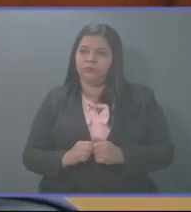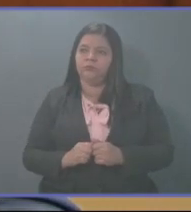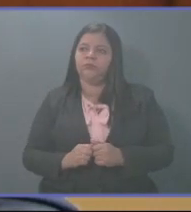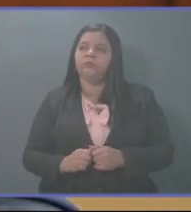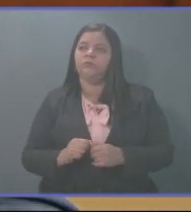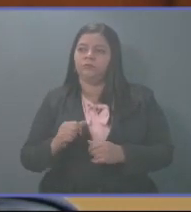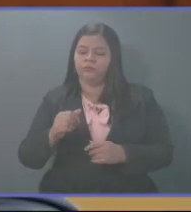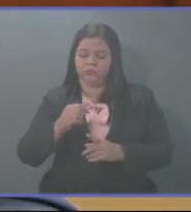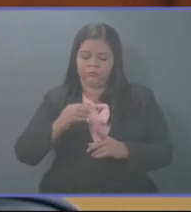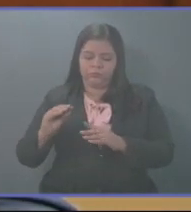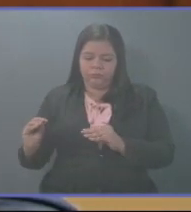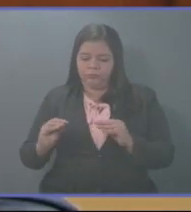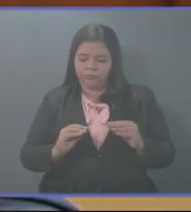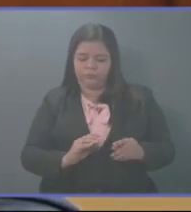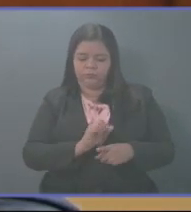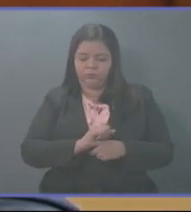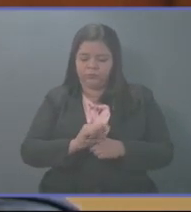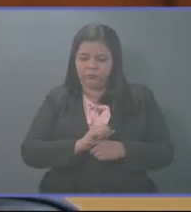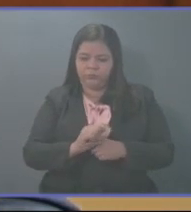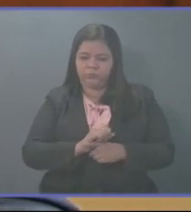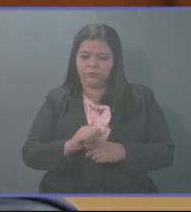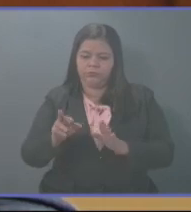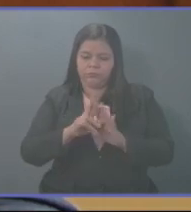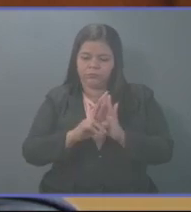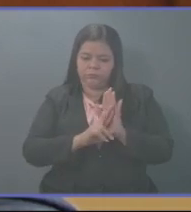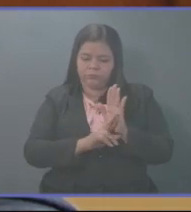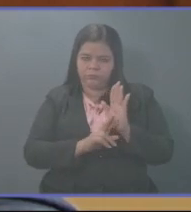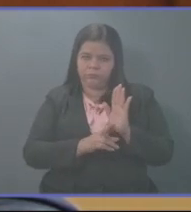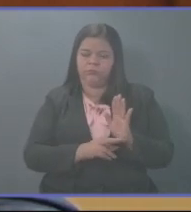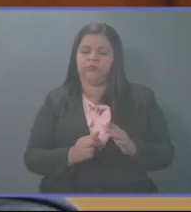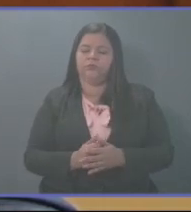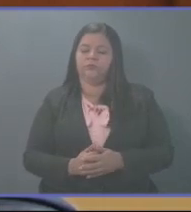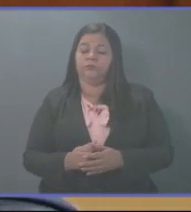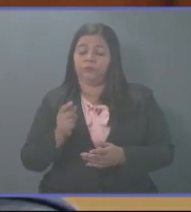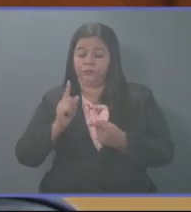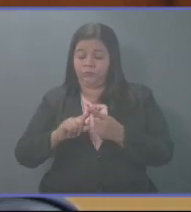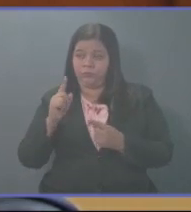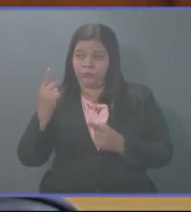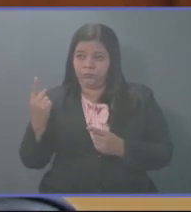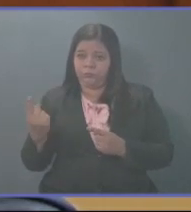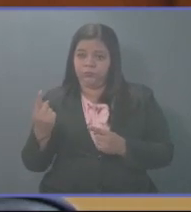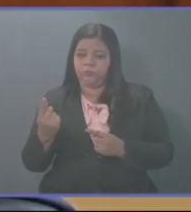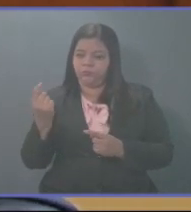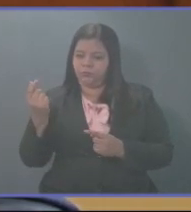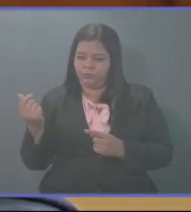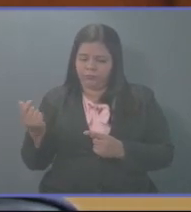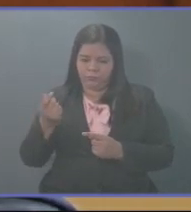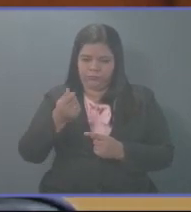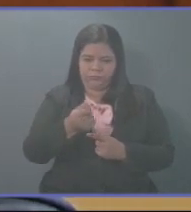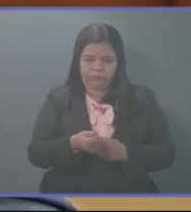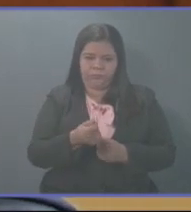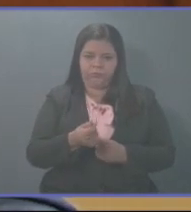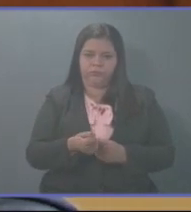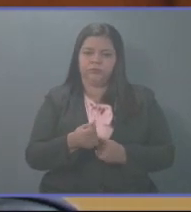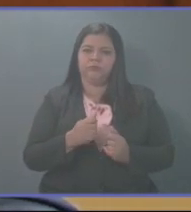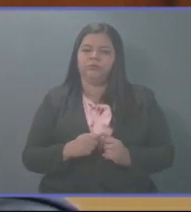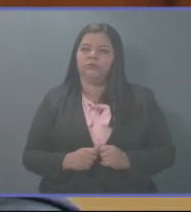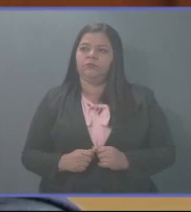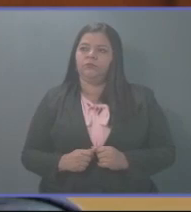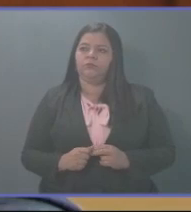condiciones para la implementación, asignación de recursos, entre paréntesis, normas sobre el